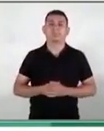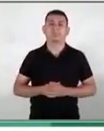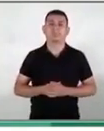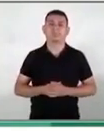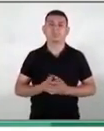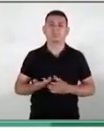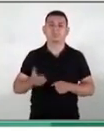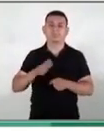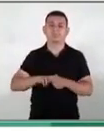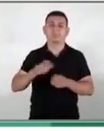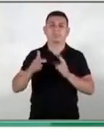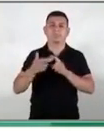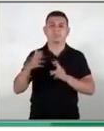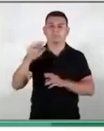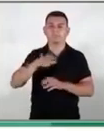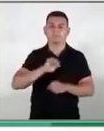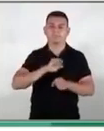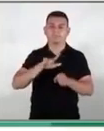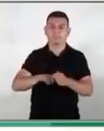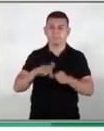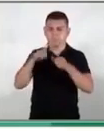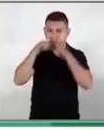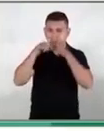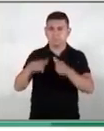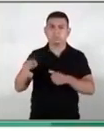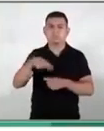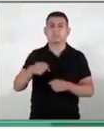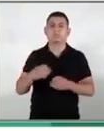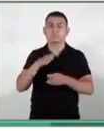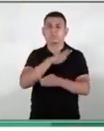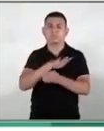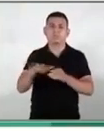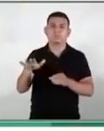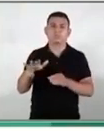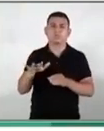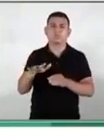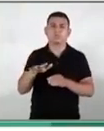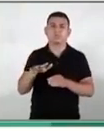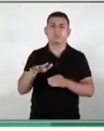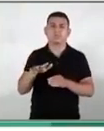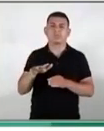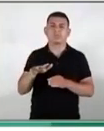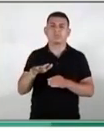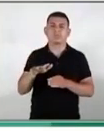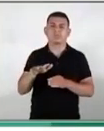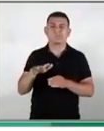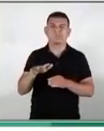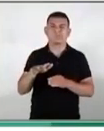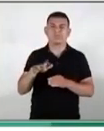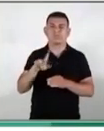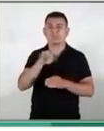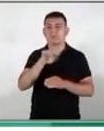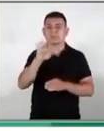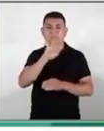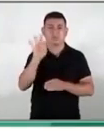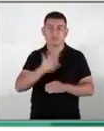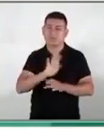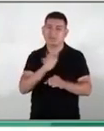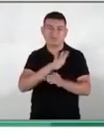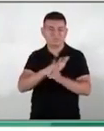que el Hospital Regional de Alta Especialidad tiene una ocupación del porcentaje de camas ocupadas del